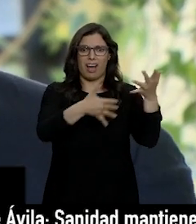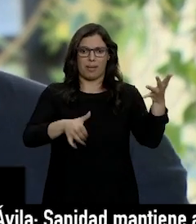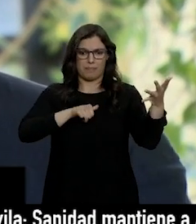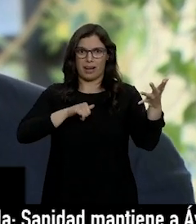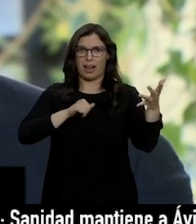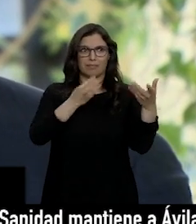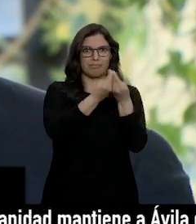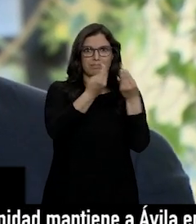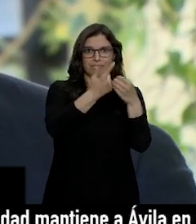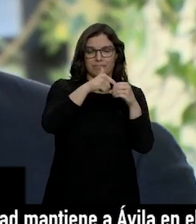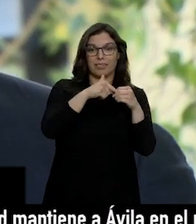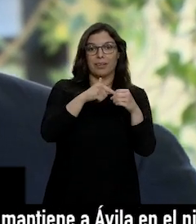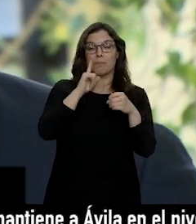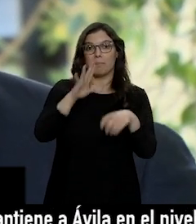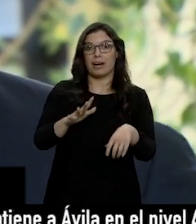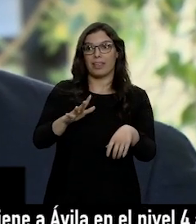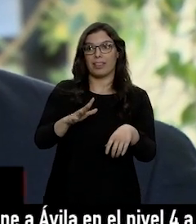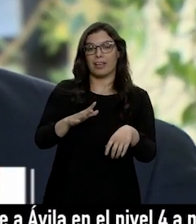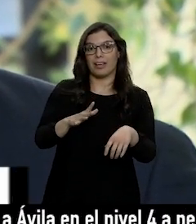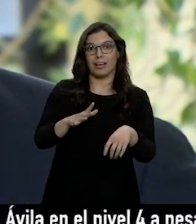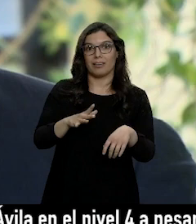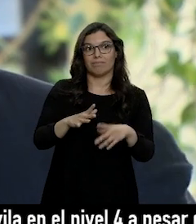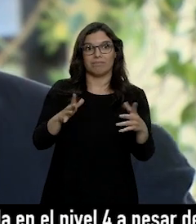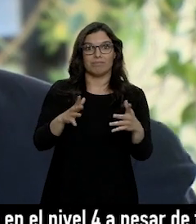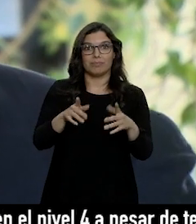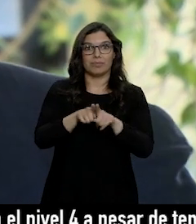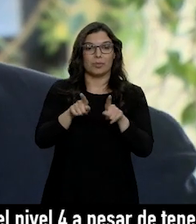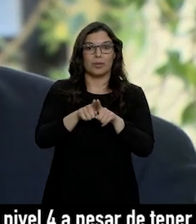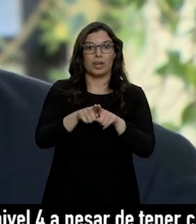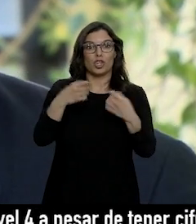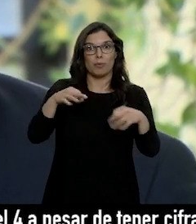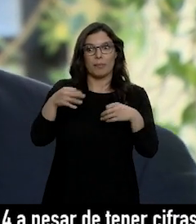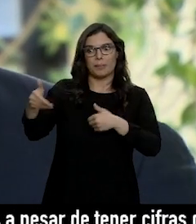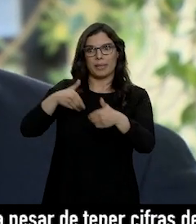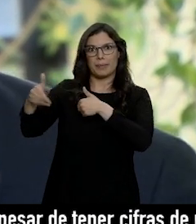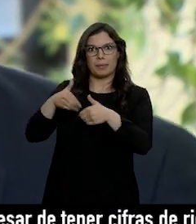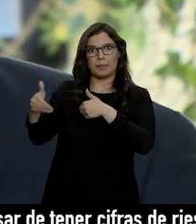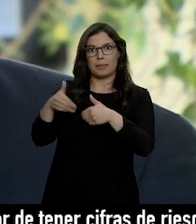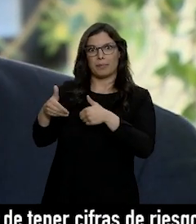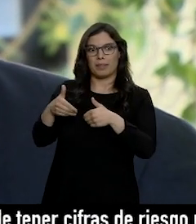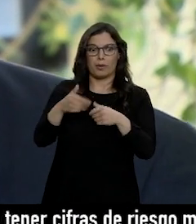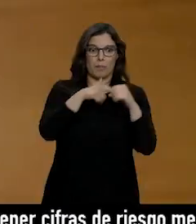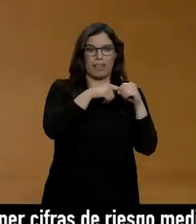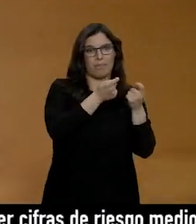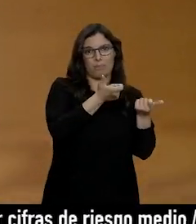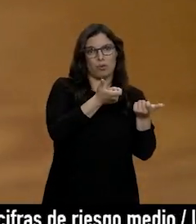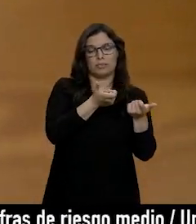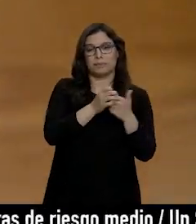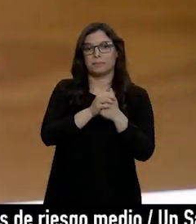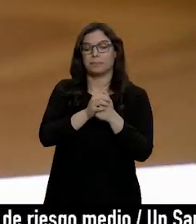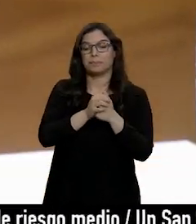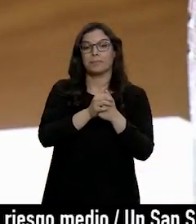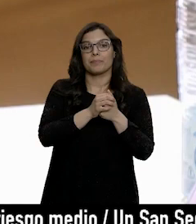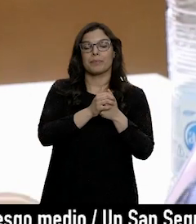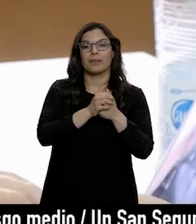La expresión, aunque suene muy coloquial, pero normalmente hay más solicitudes de las que podemos asumir. Entre lecciones